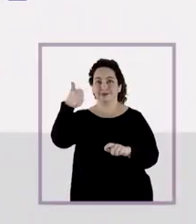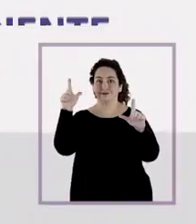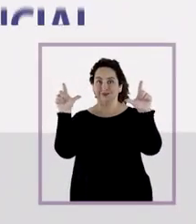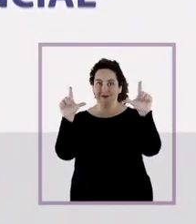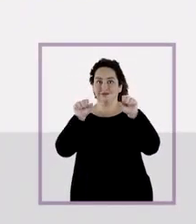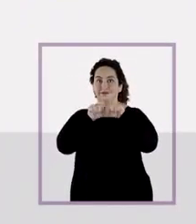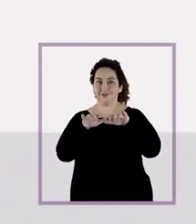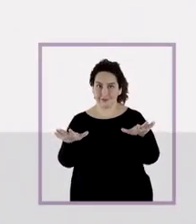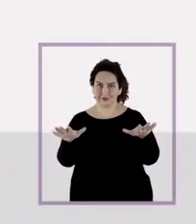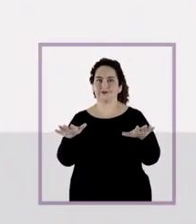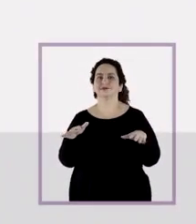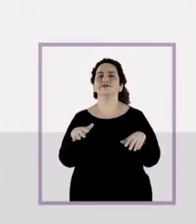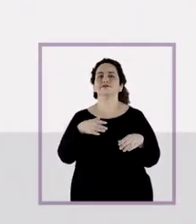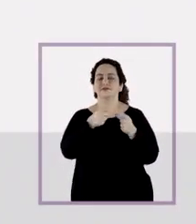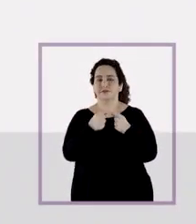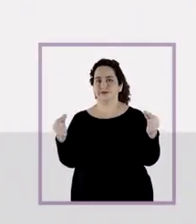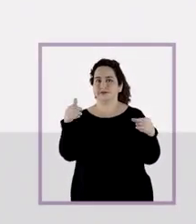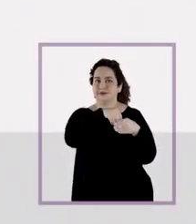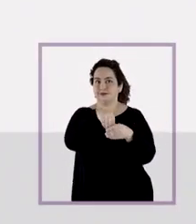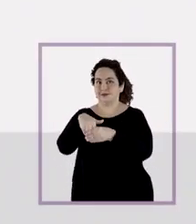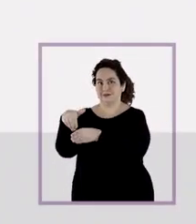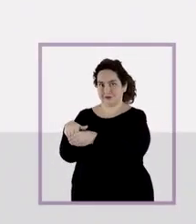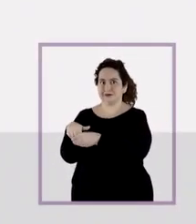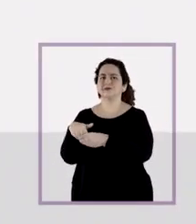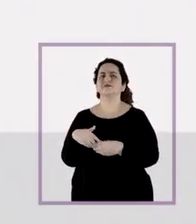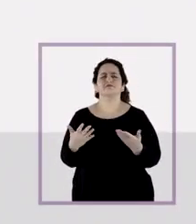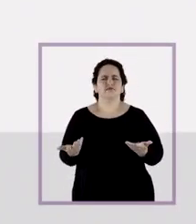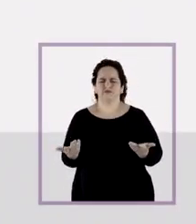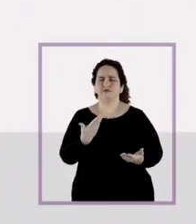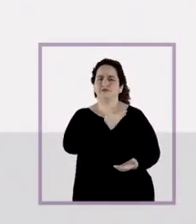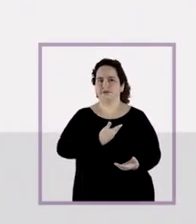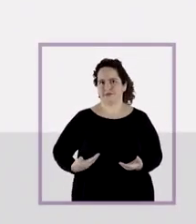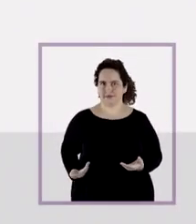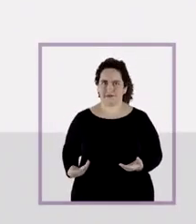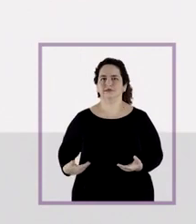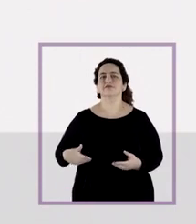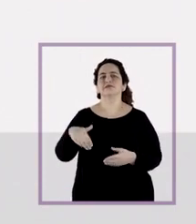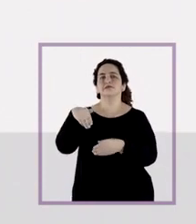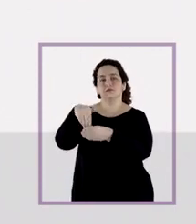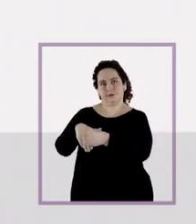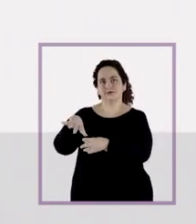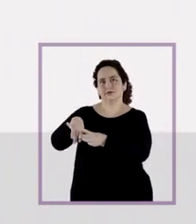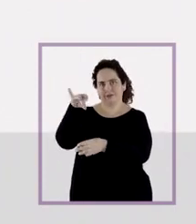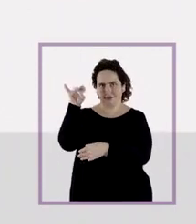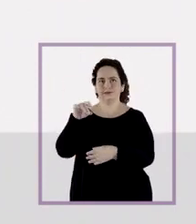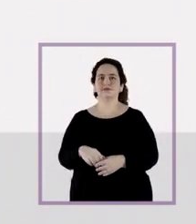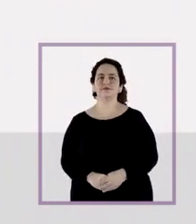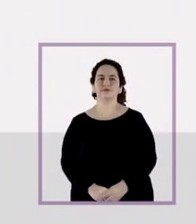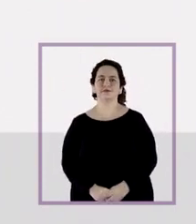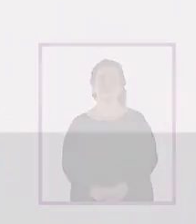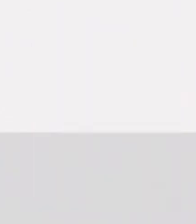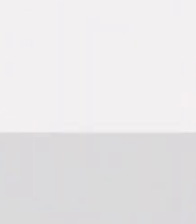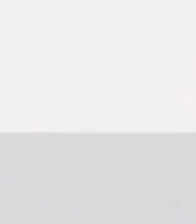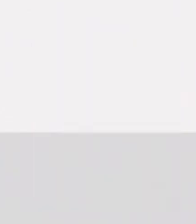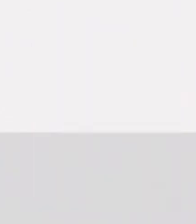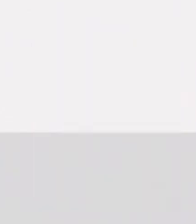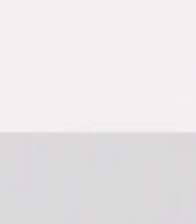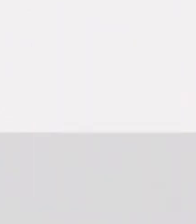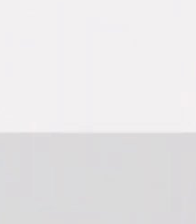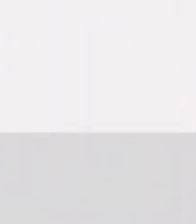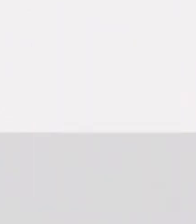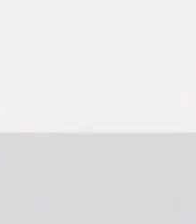los canales de televisión transmitirán conjuntamente la franja electoral correspondiente a la elección primaria presidencial.